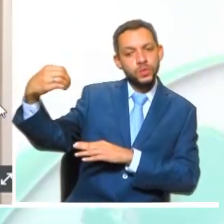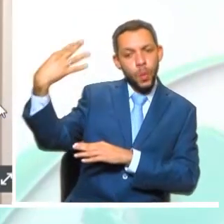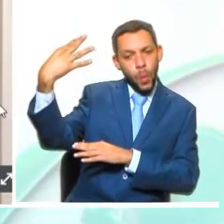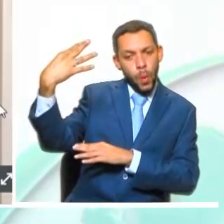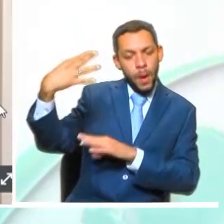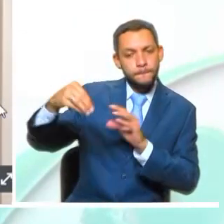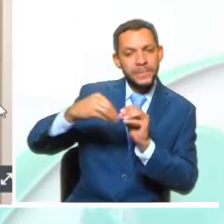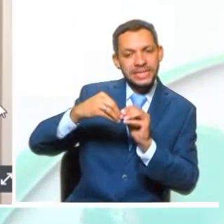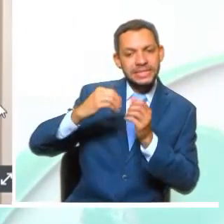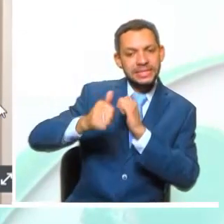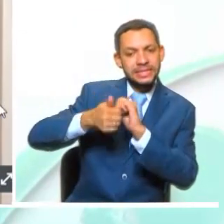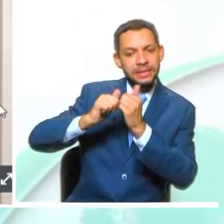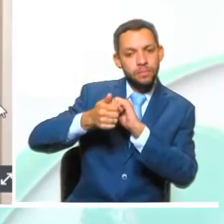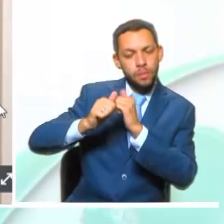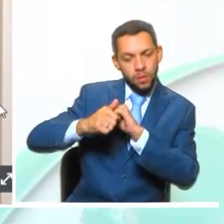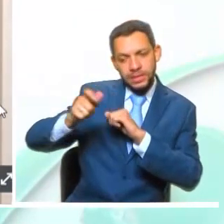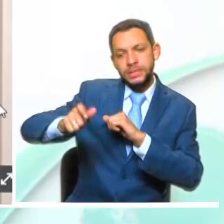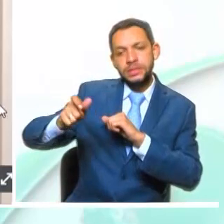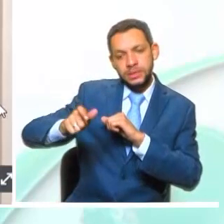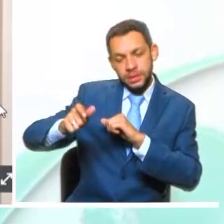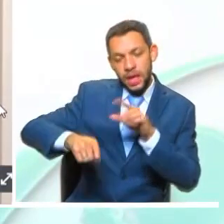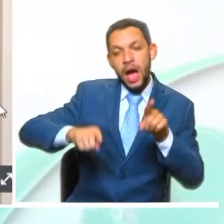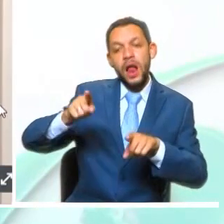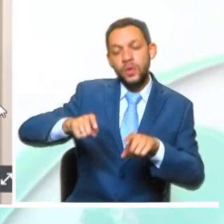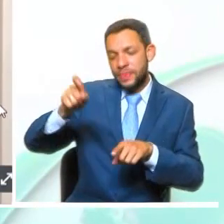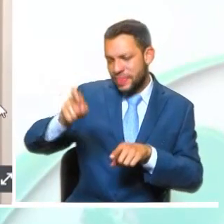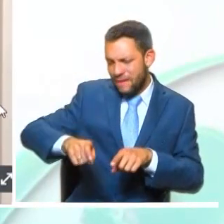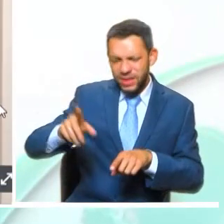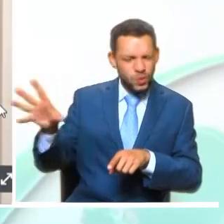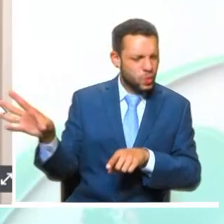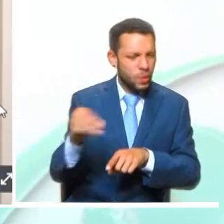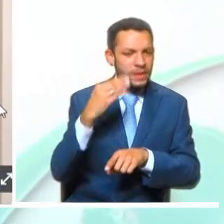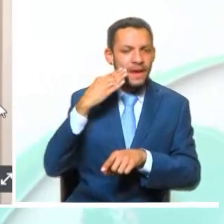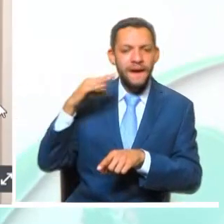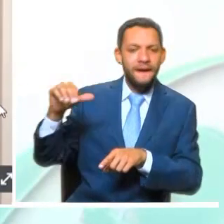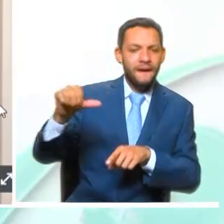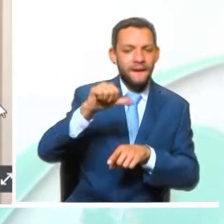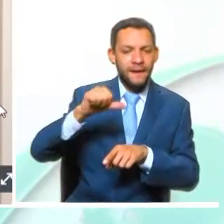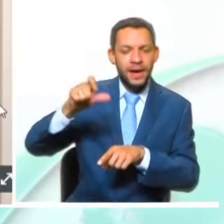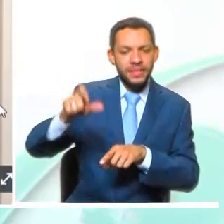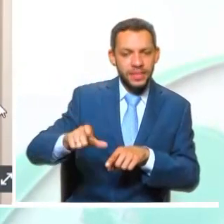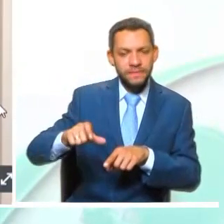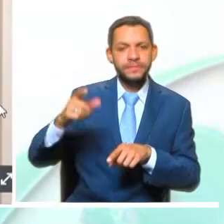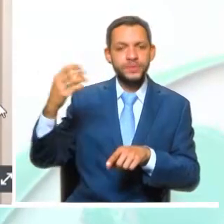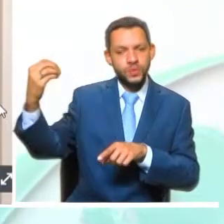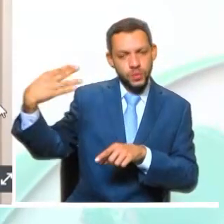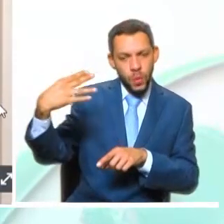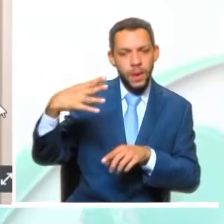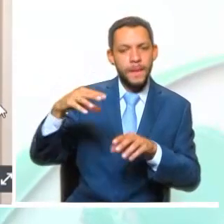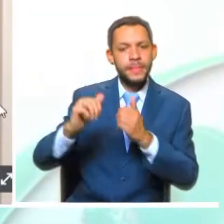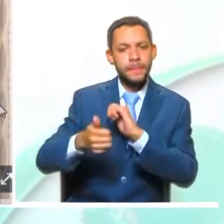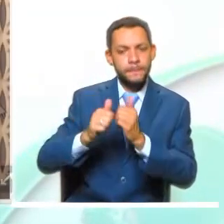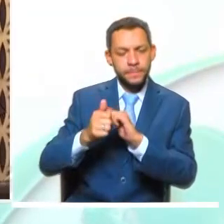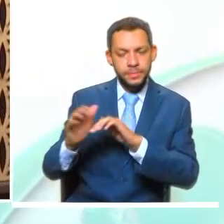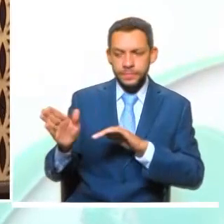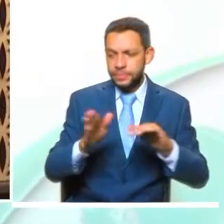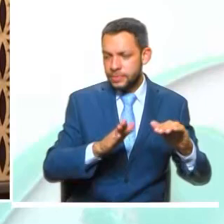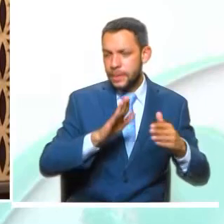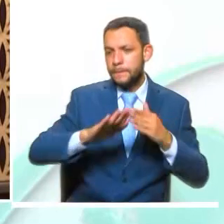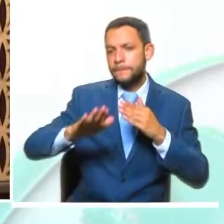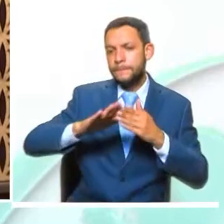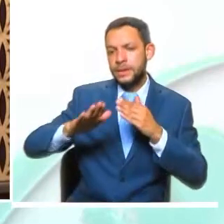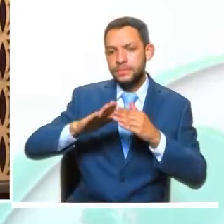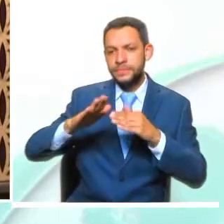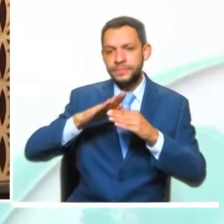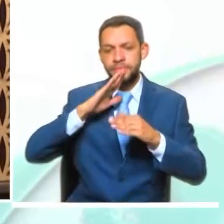y agua algo que no debe faltar a las mujeres que están cursando con la menopausia bueno lo voy a pedir el favor a nuestro